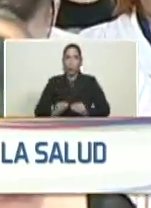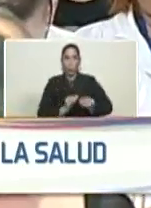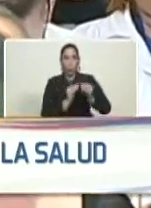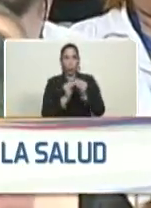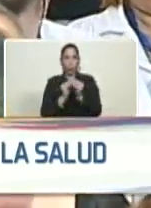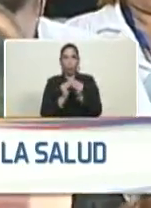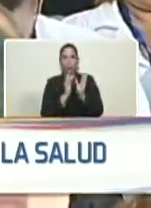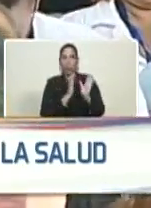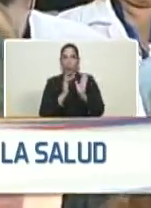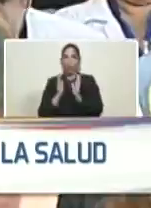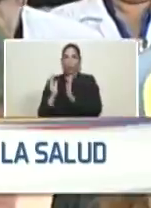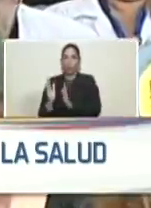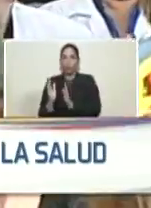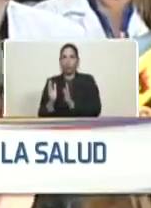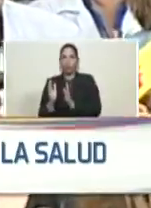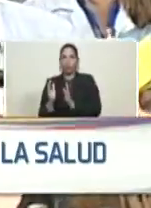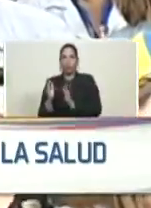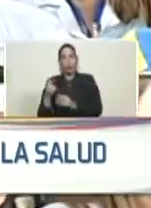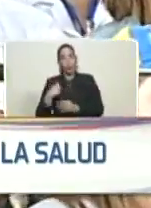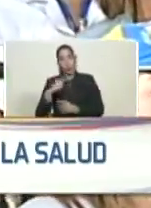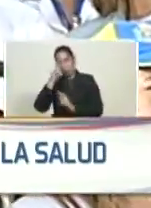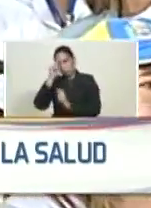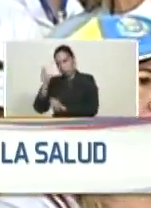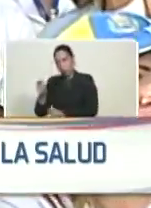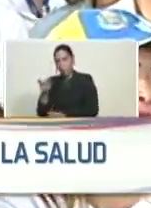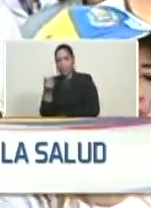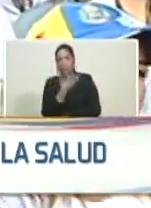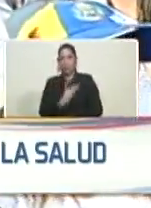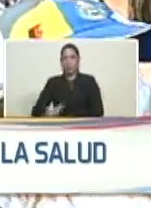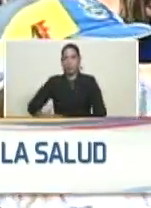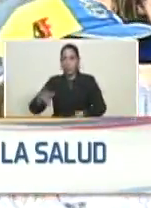inmediata. Yo encargo a la vicepresidenta ejecutiva